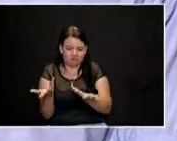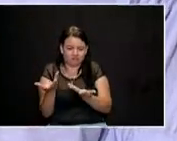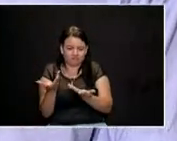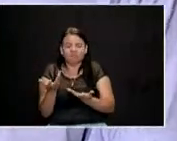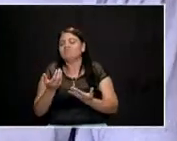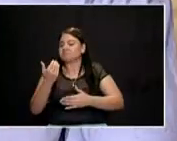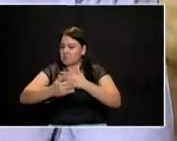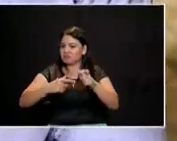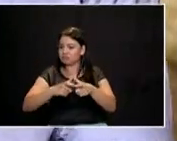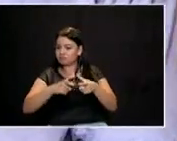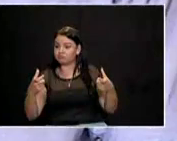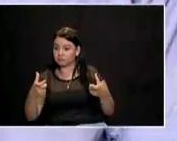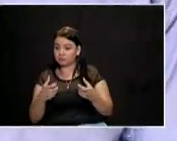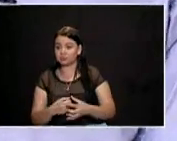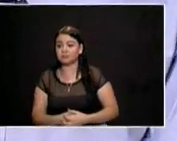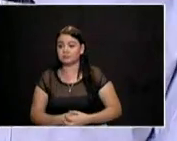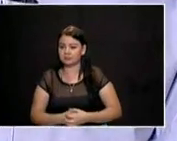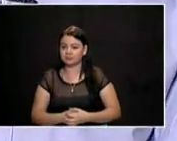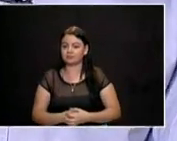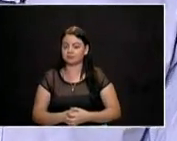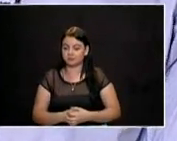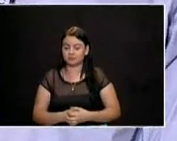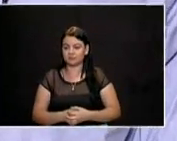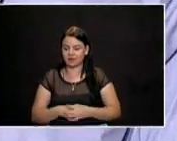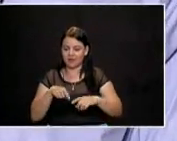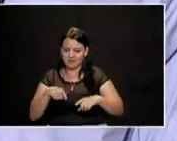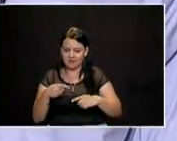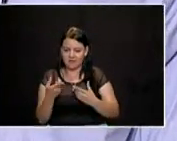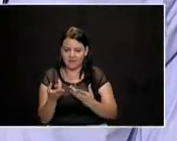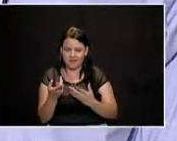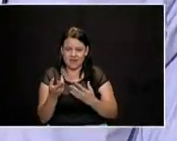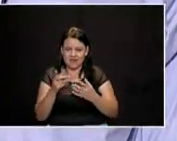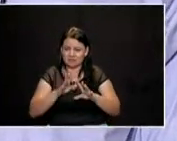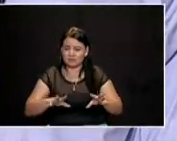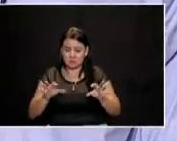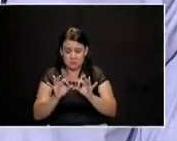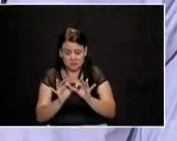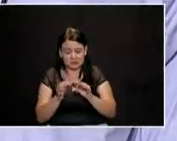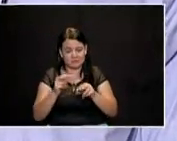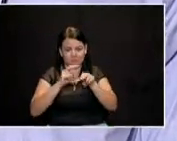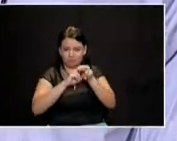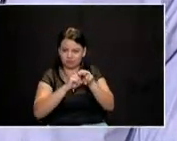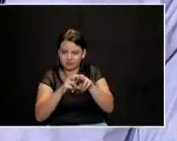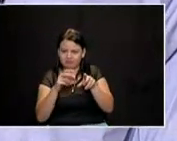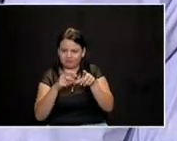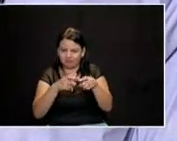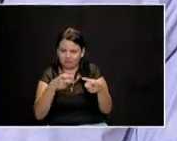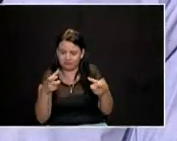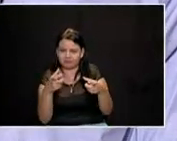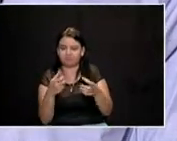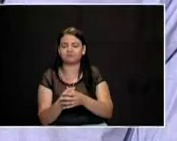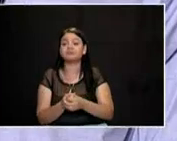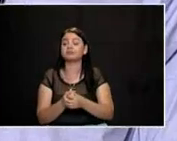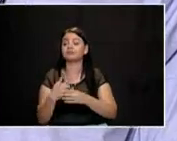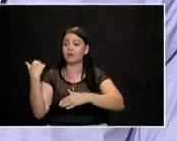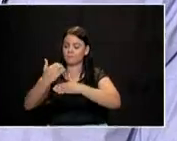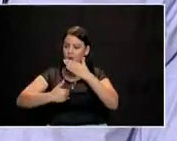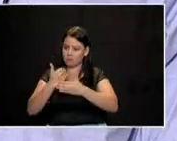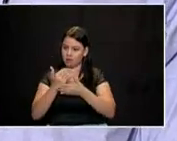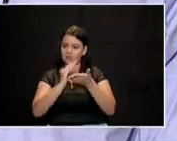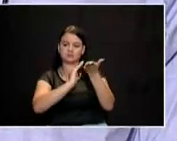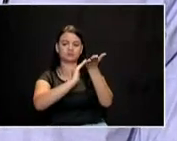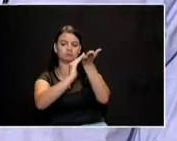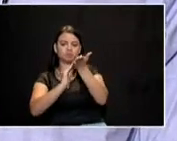permitiría flexibilizar el uso de la ciudad como plataforma. También aumentaría y mejoraría el tema